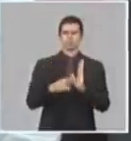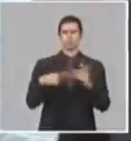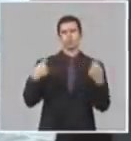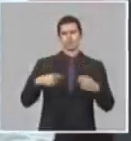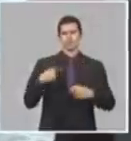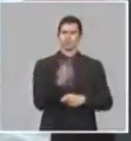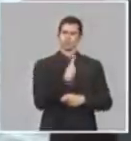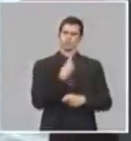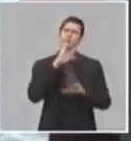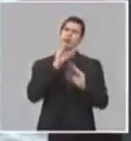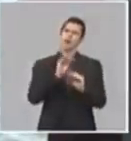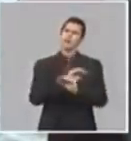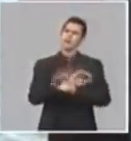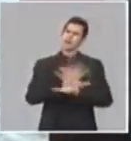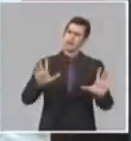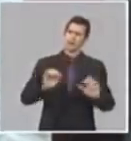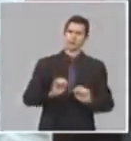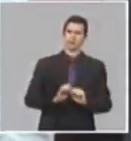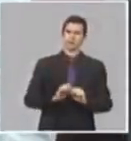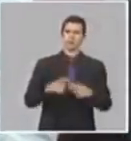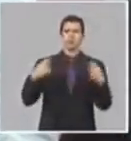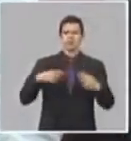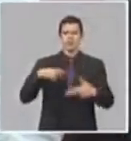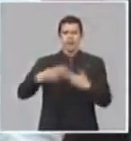cosas y hacerlas bien.